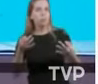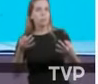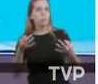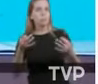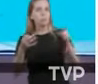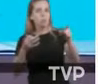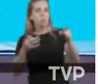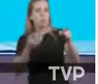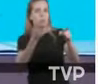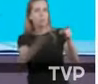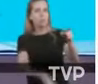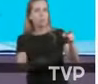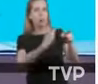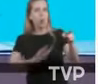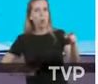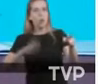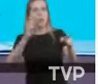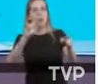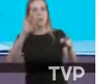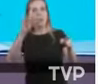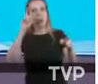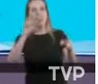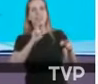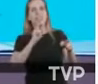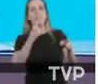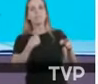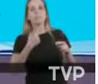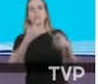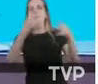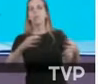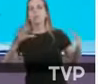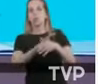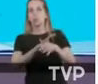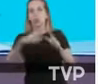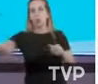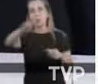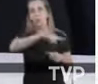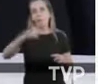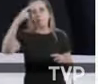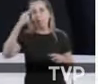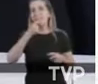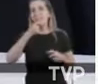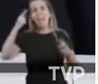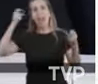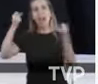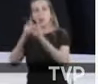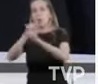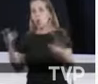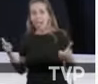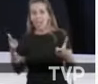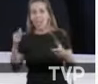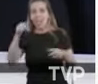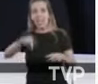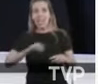oportuna la pregunta de Gustavo Bordet. Piensen ustedes que si no tenemos un acuerdo, este año tendríamos que estar pagándole